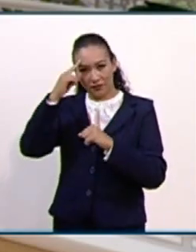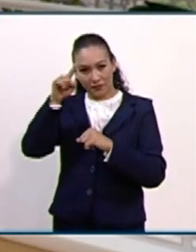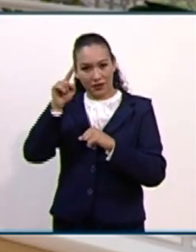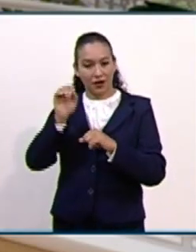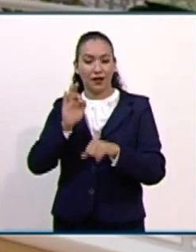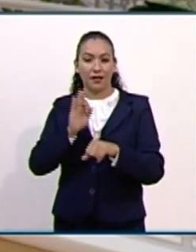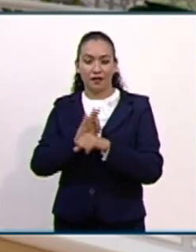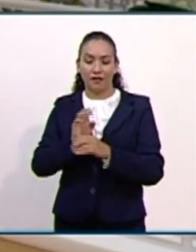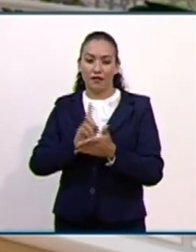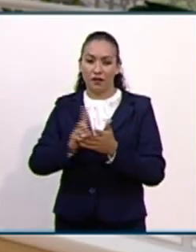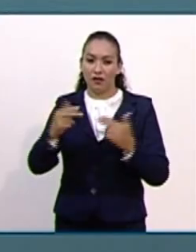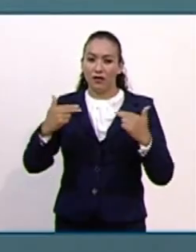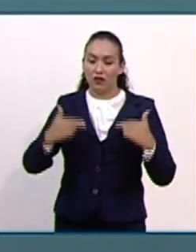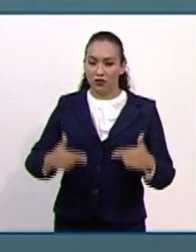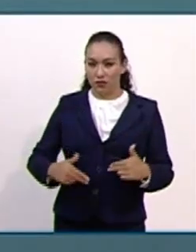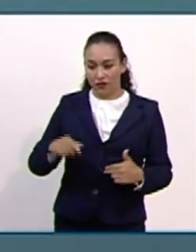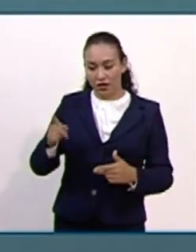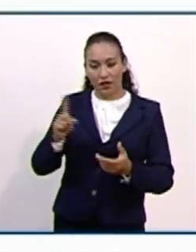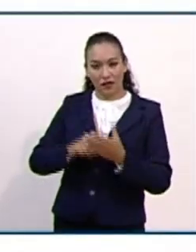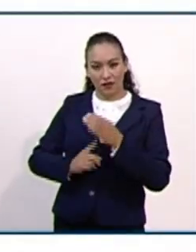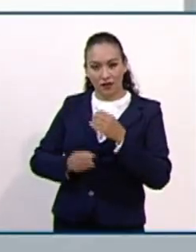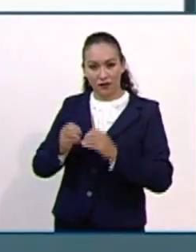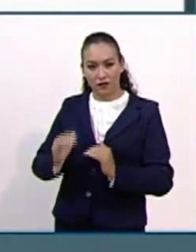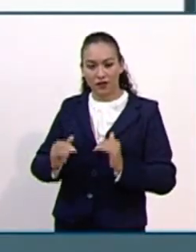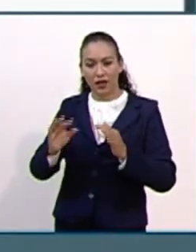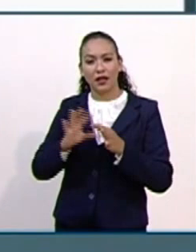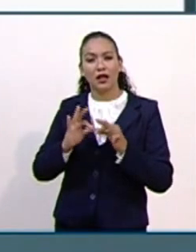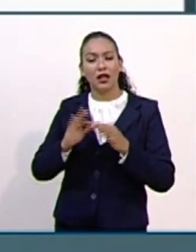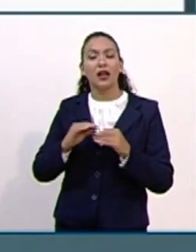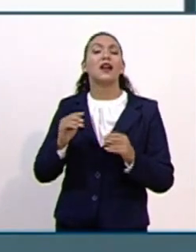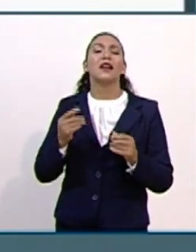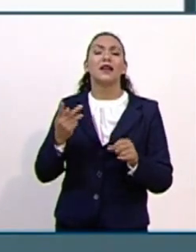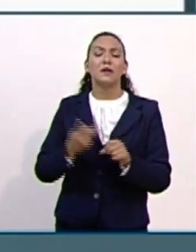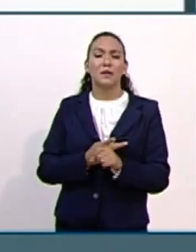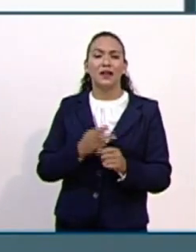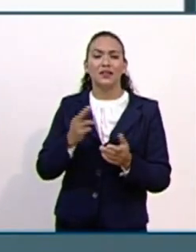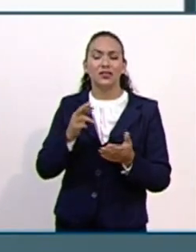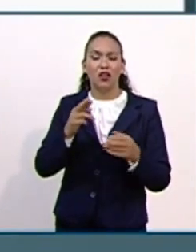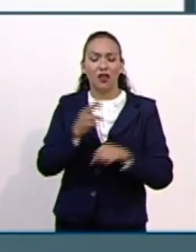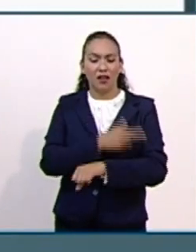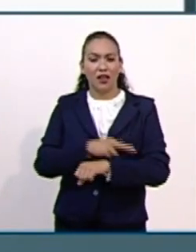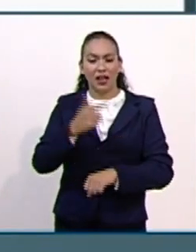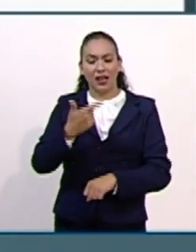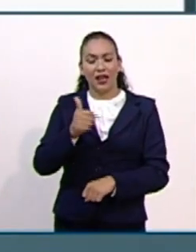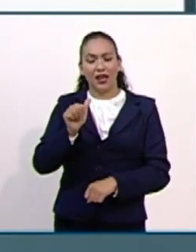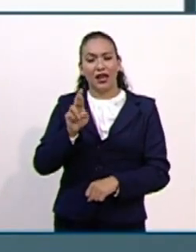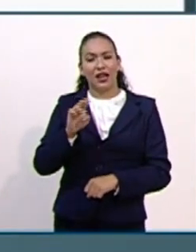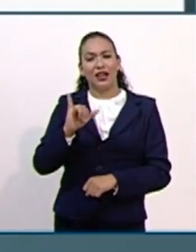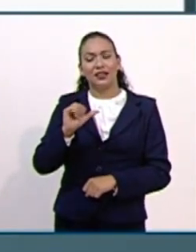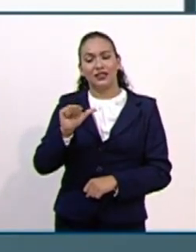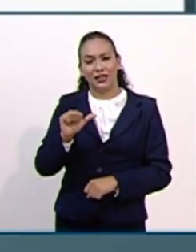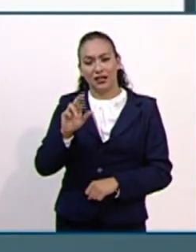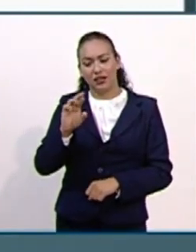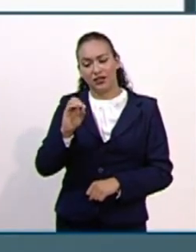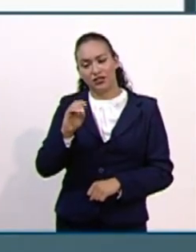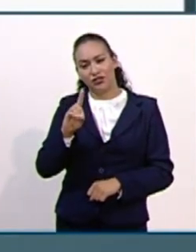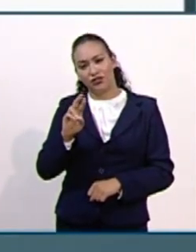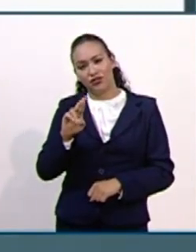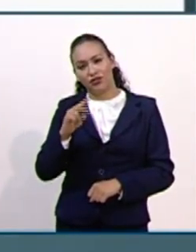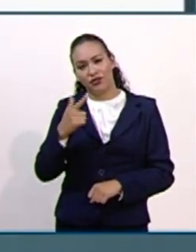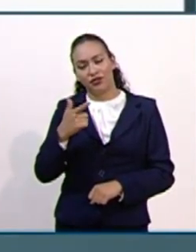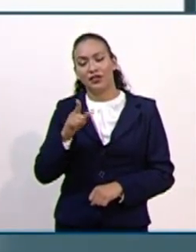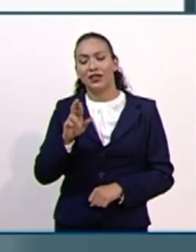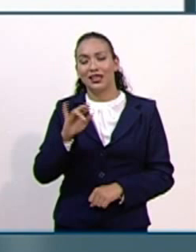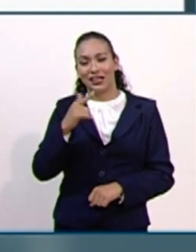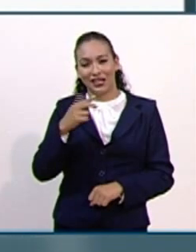Corte explicó en qué consistió el caso García Rodríguez y otro contra México, en el que la Corte Interamericana de Derechos